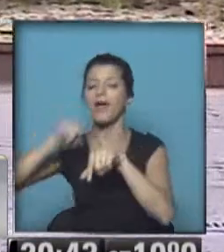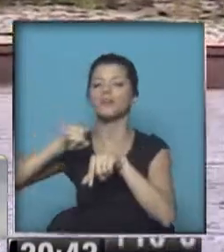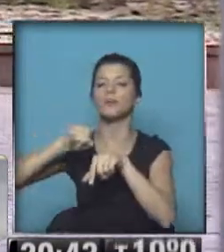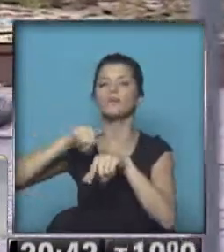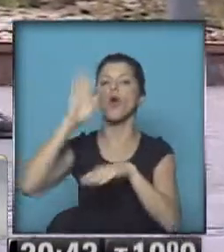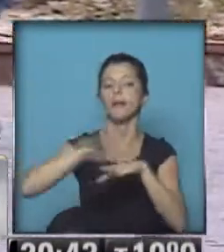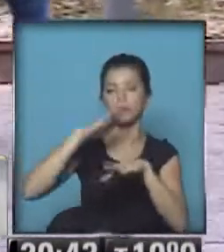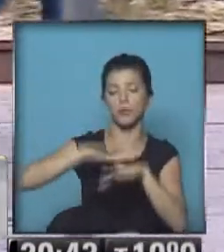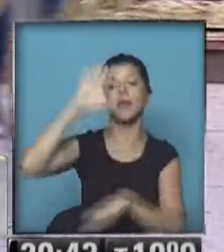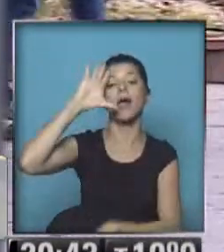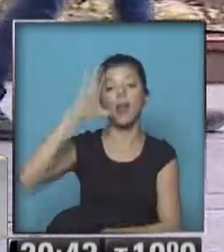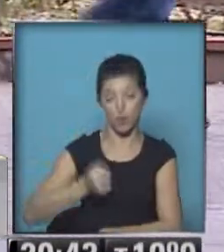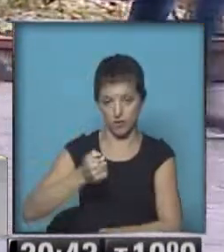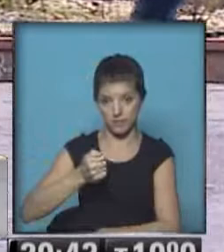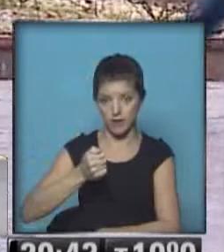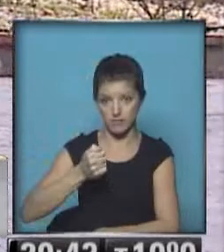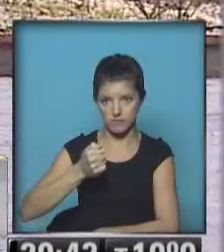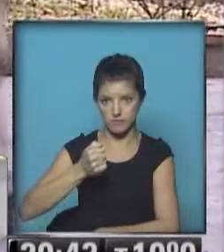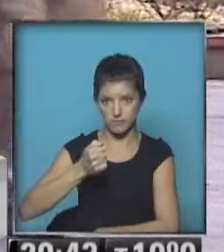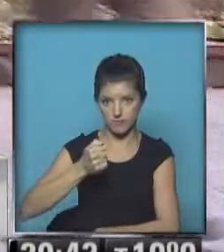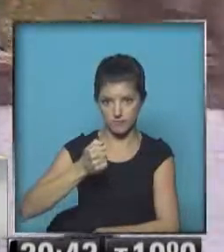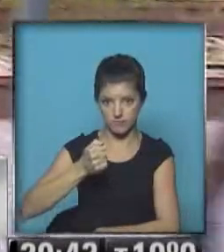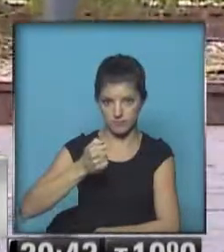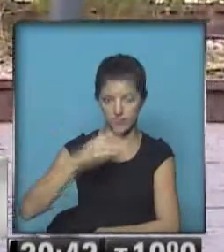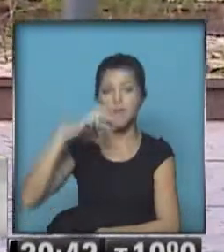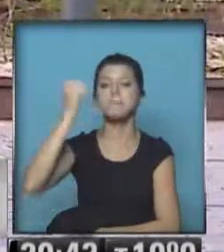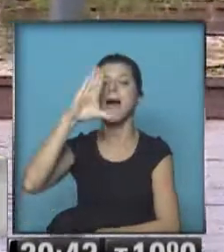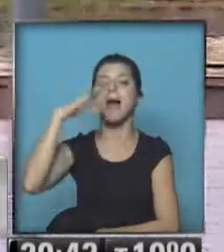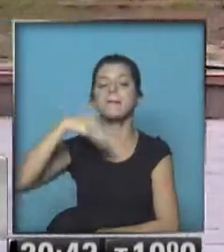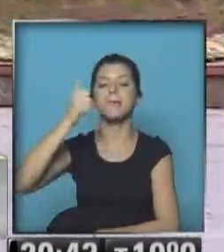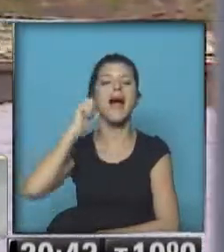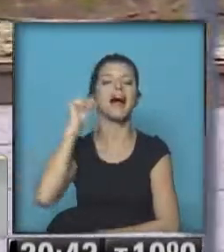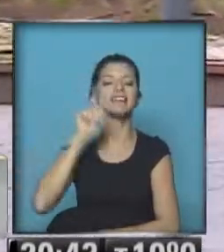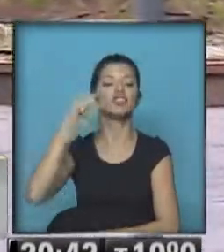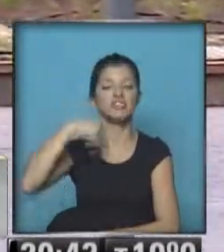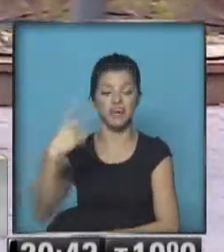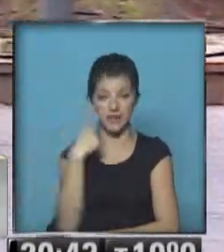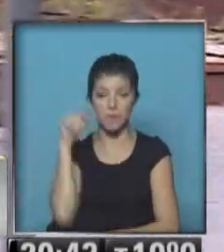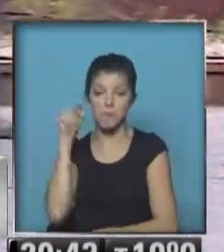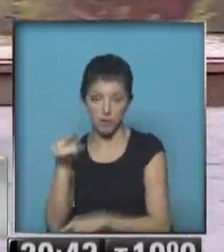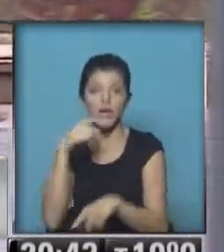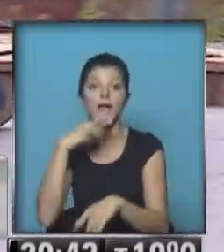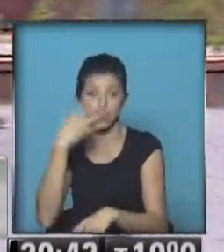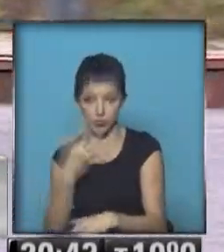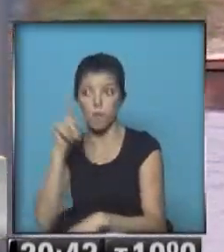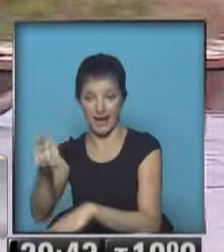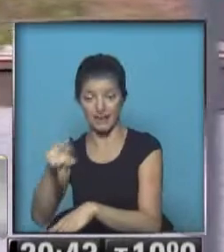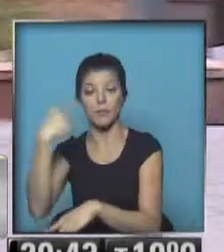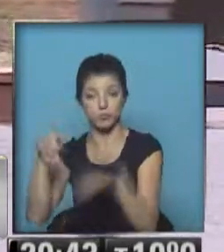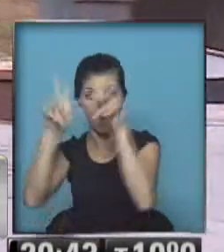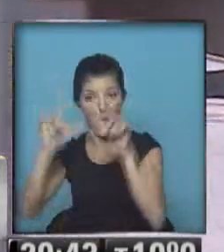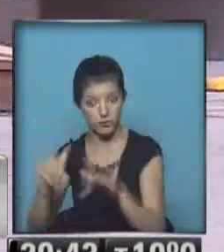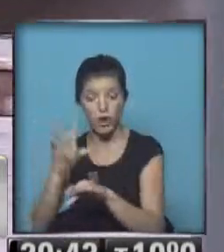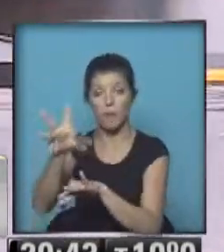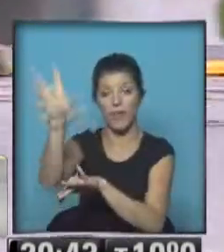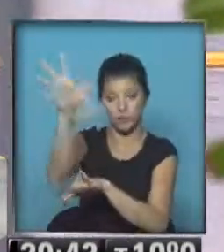la jueza de instrucción, Fabiana Palmagini, para que ese elemento de computación pudiera ser sometido